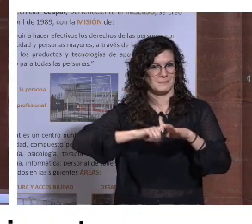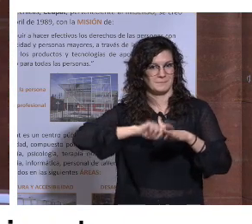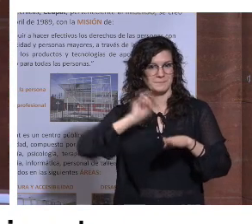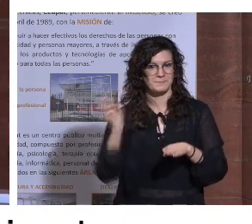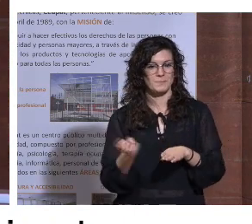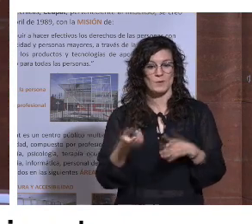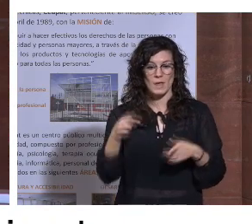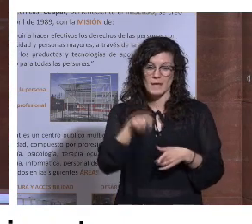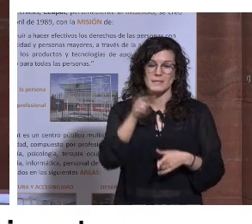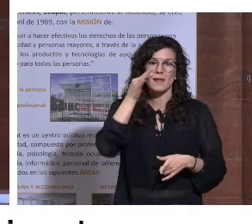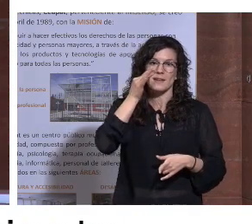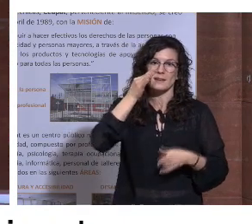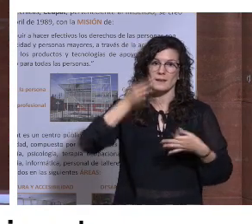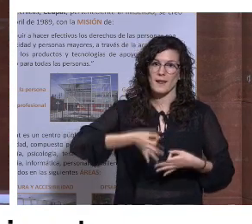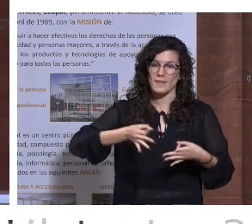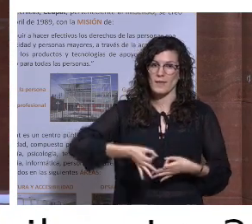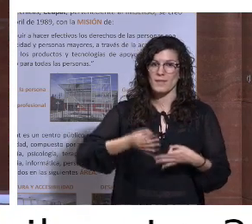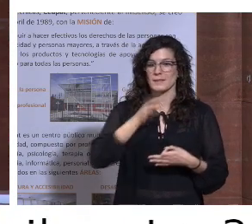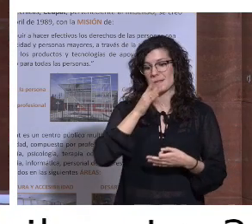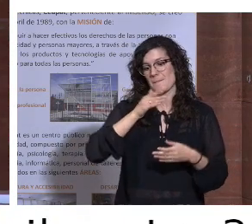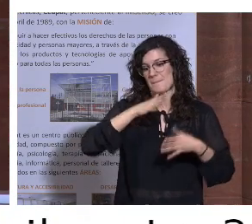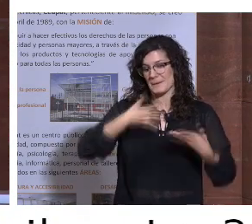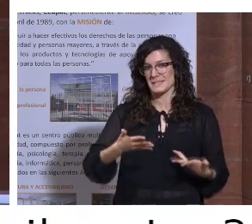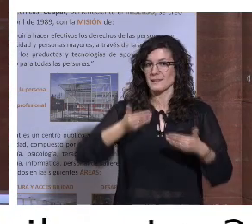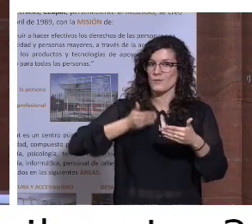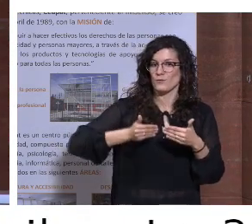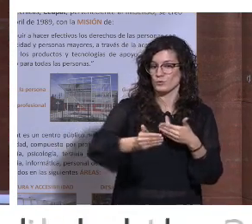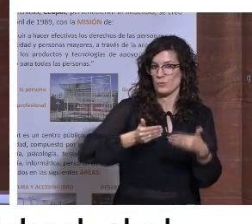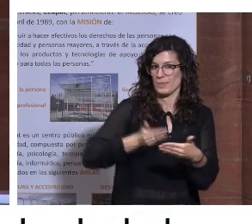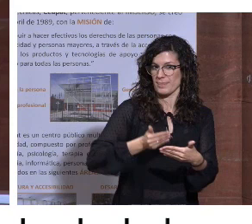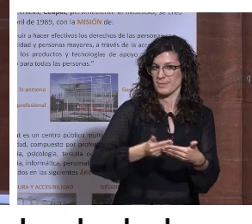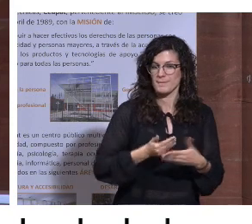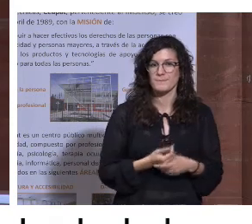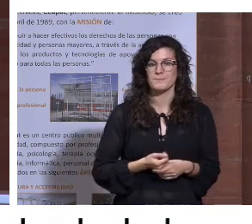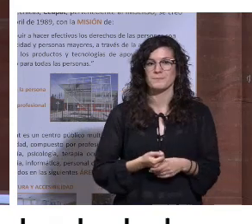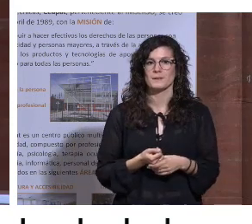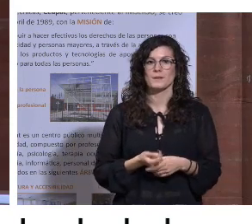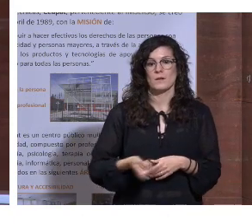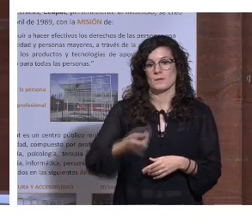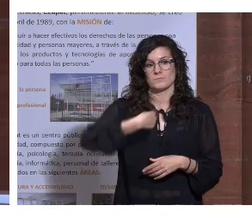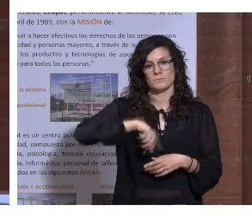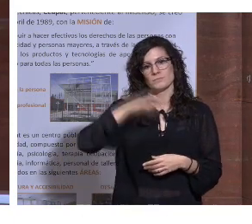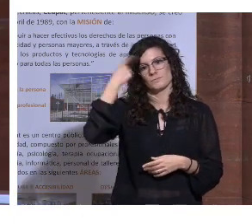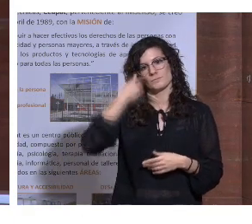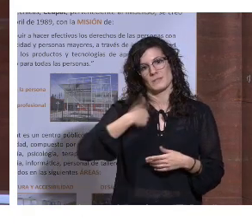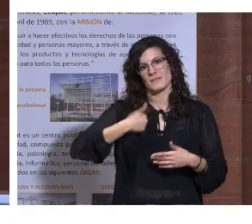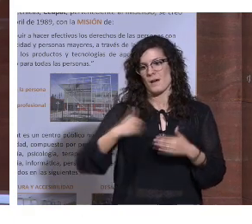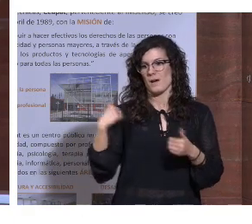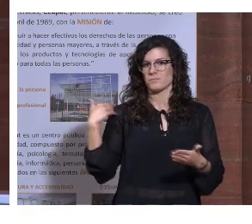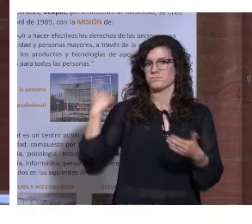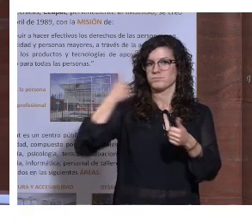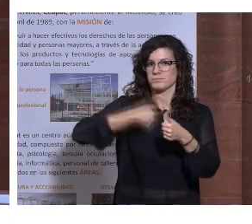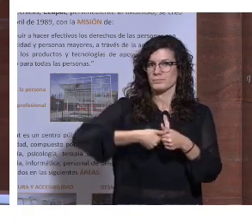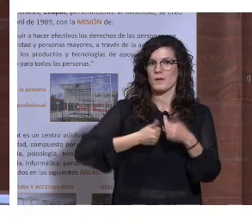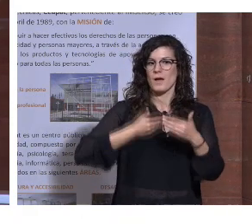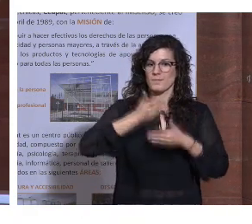la realidad y esta es la movilidad del presente, futuro, inmediato. Y teniendo en cuenta todos estos avances que están llegando a